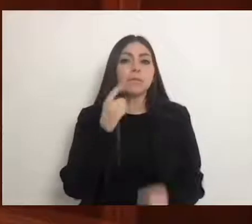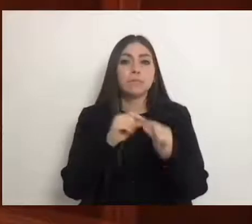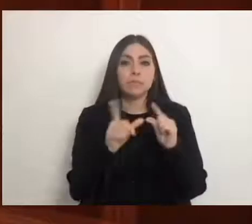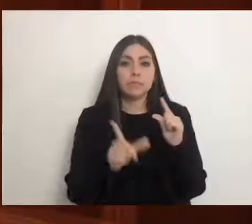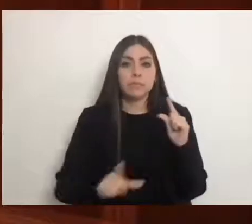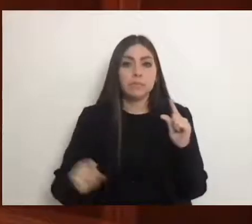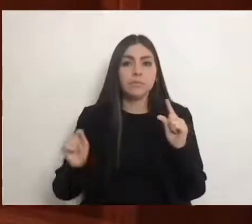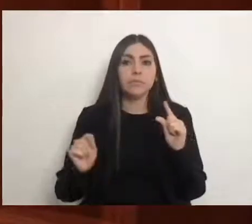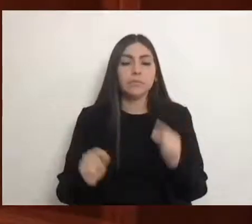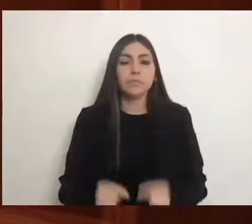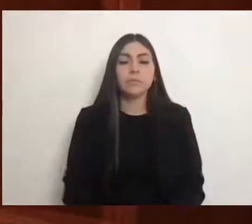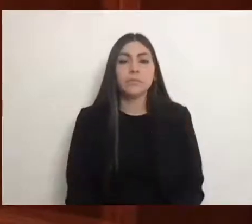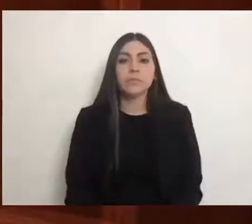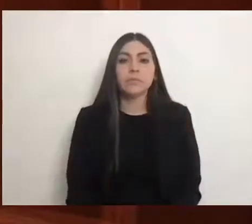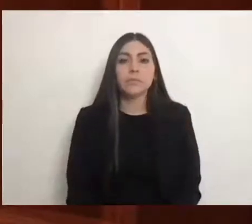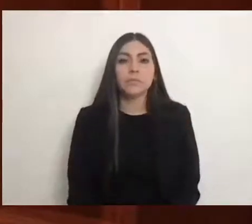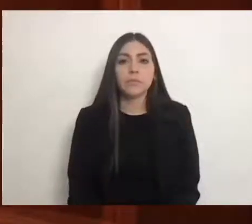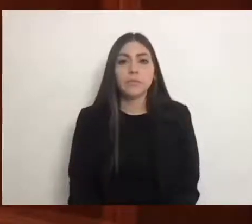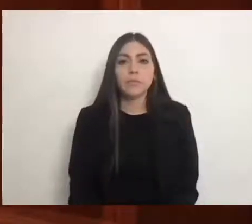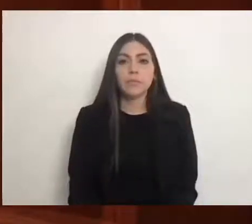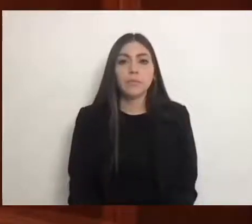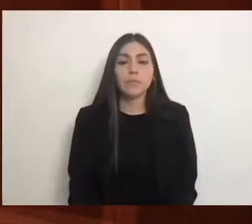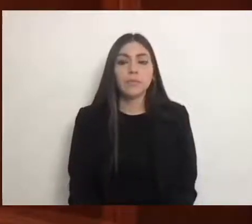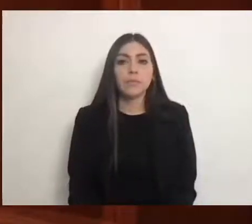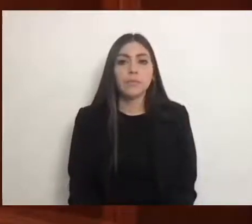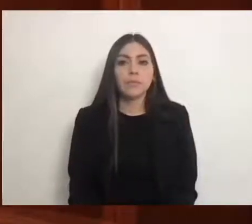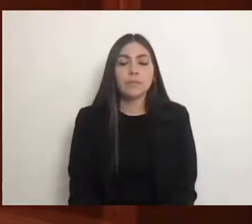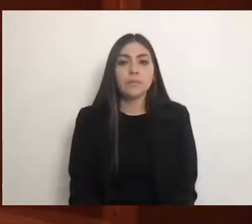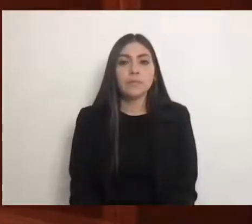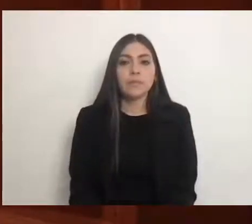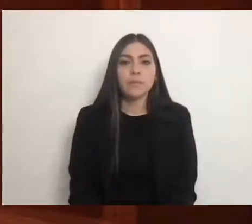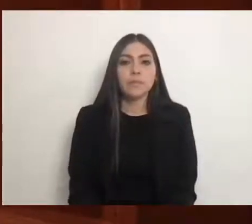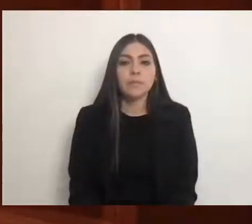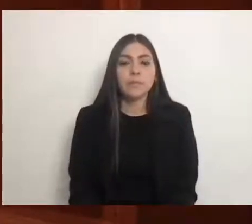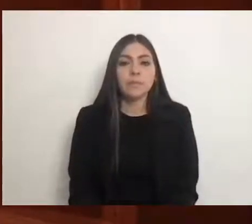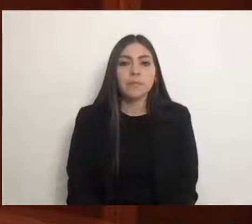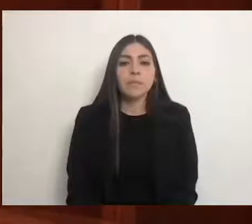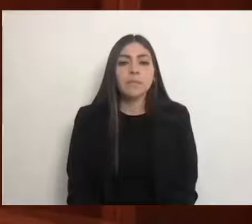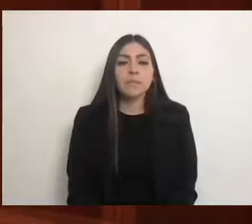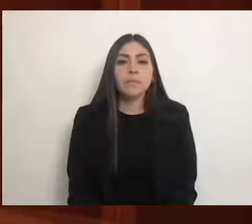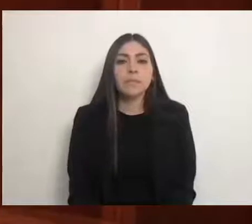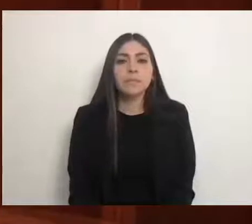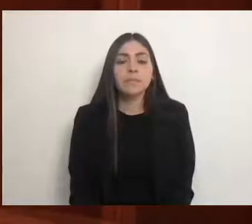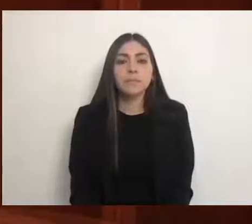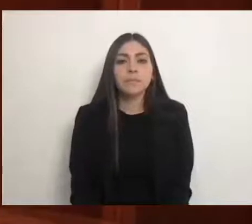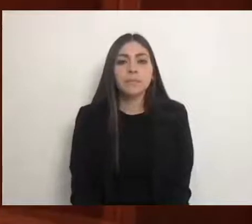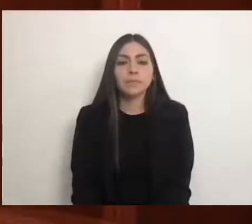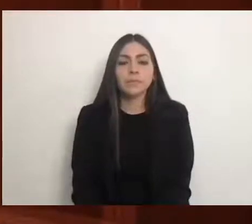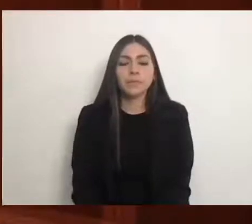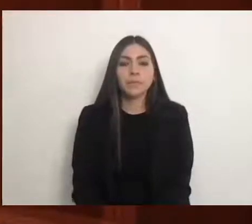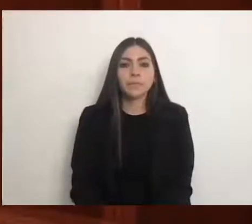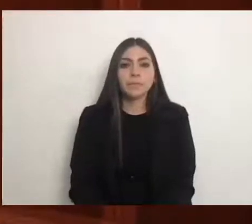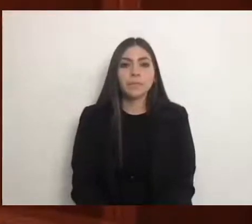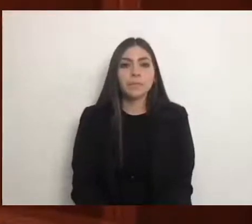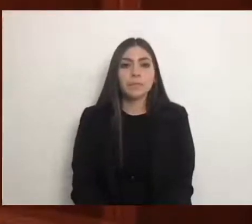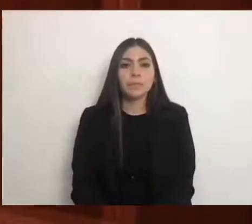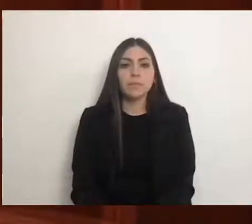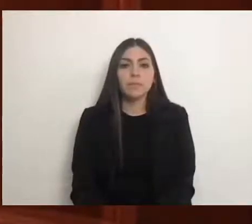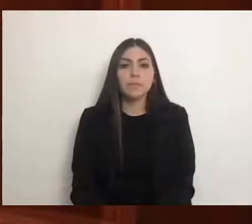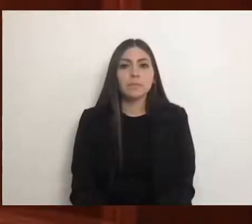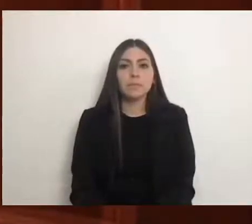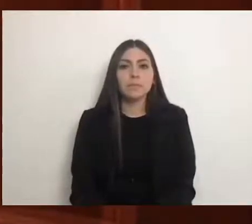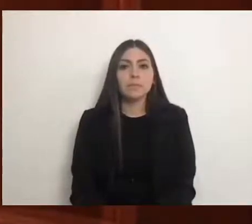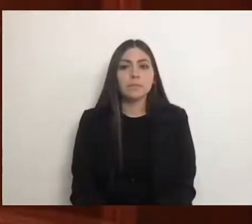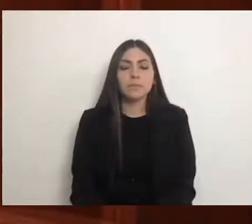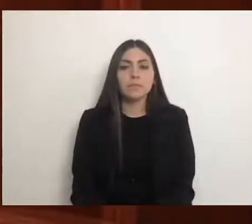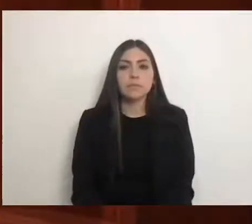los ordenamientos legales para garantizar la presencia de las mujeres en órganos de decisión de la vida política, económica